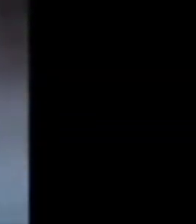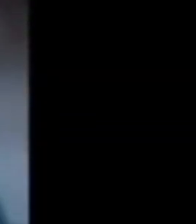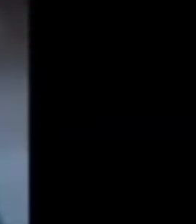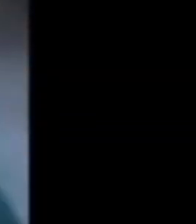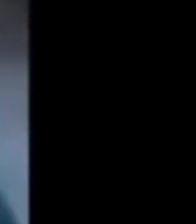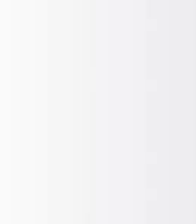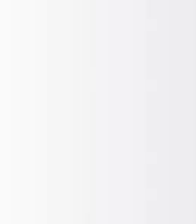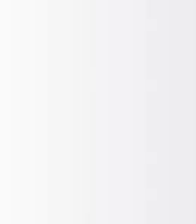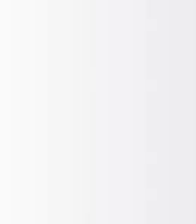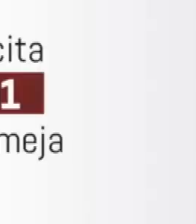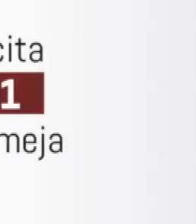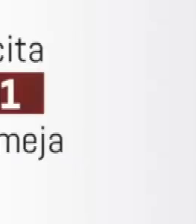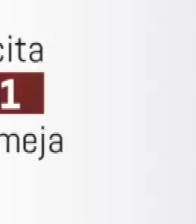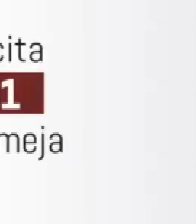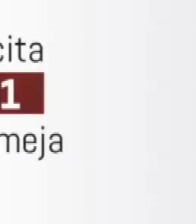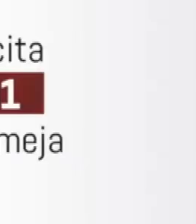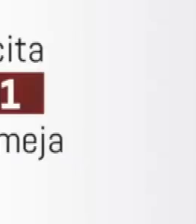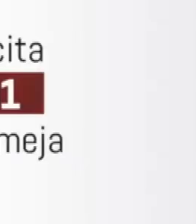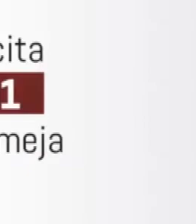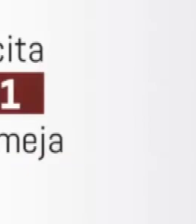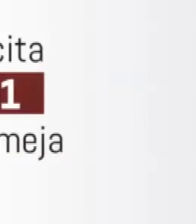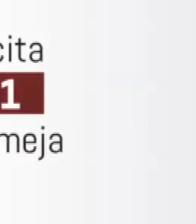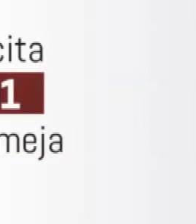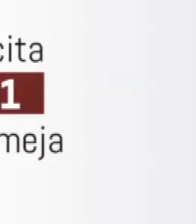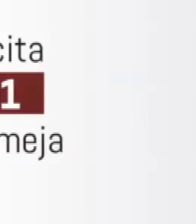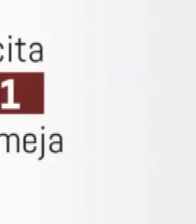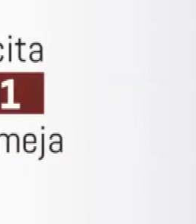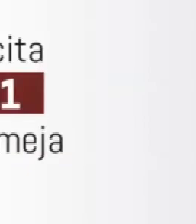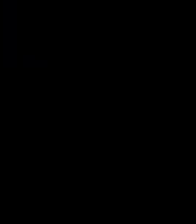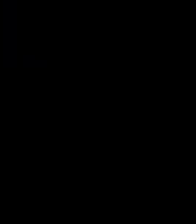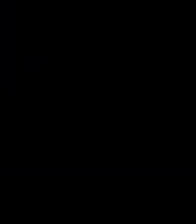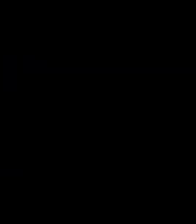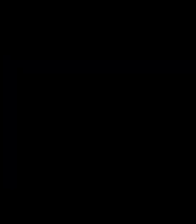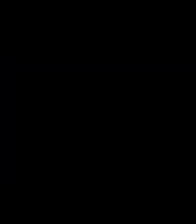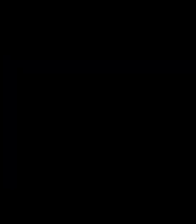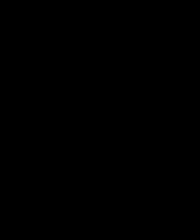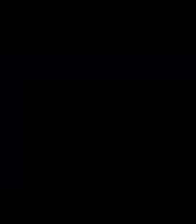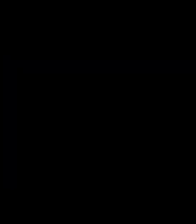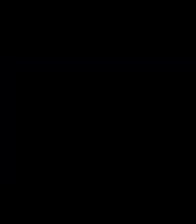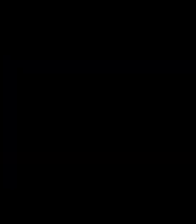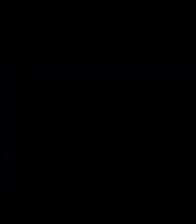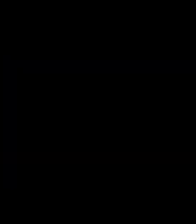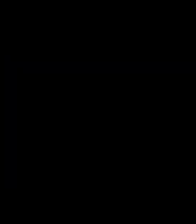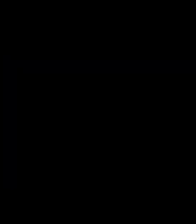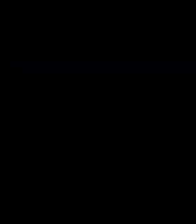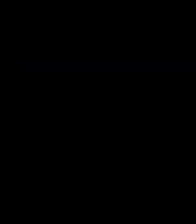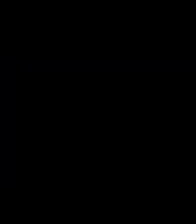Hola,